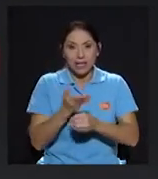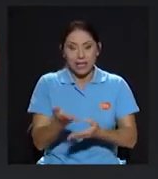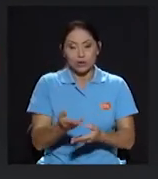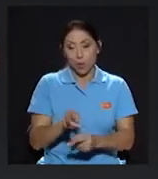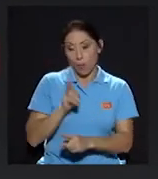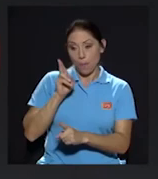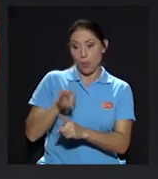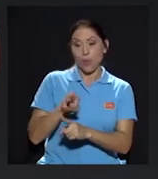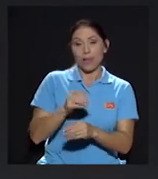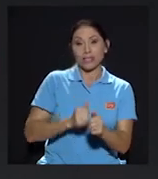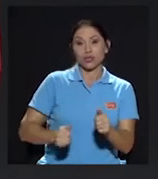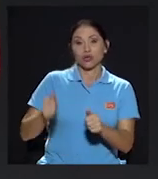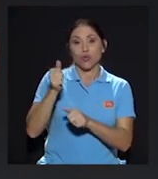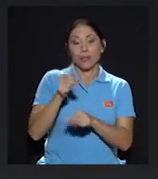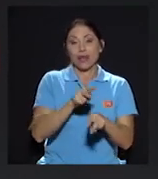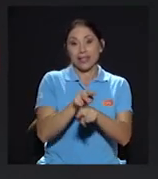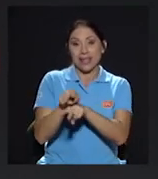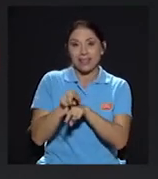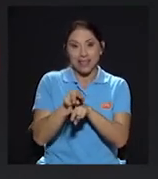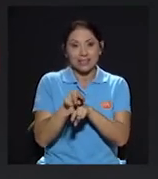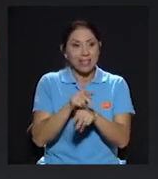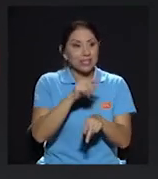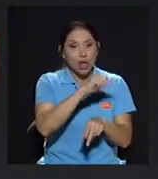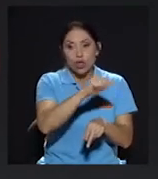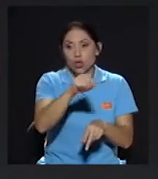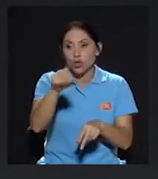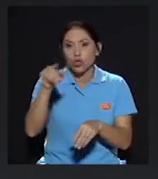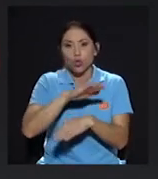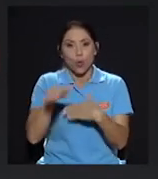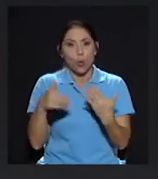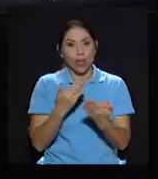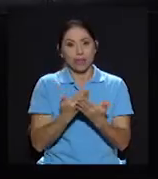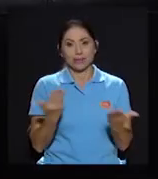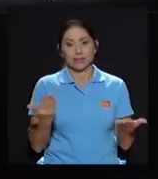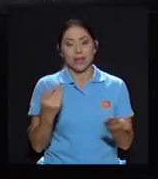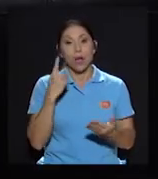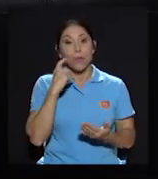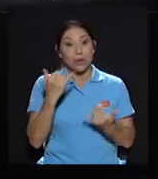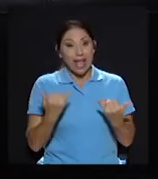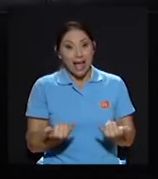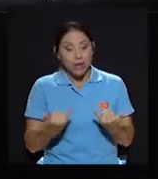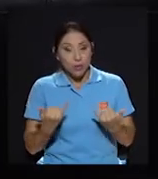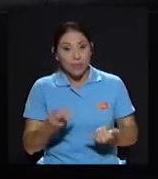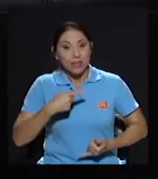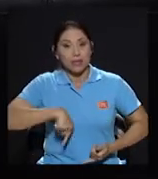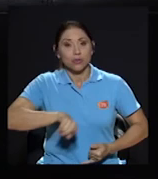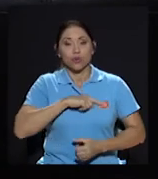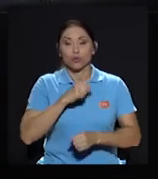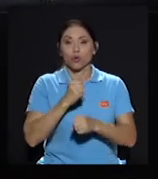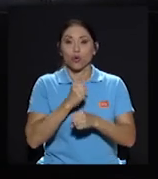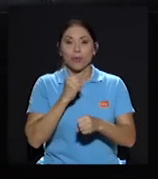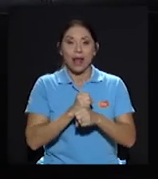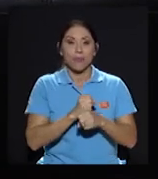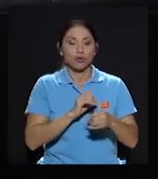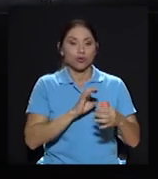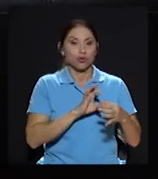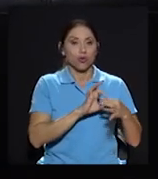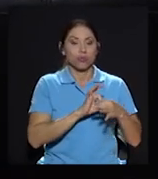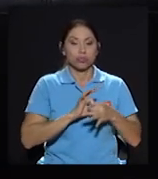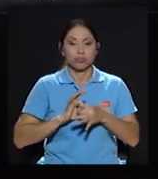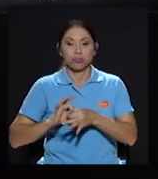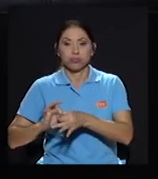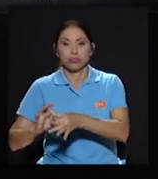superintendencias porque otro tema importante es que hoy día operamos de forma muy coordinada los